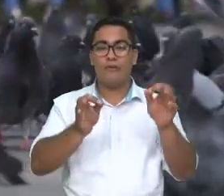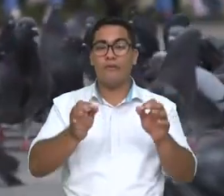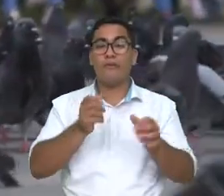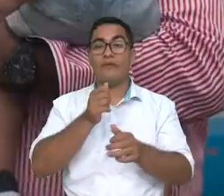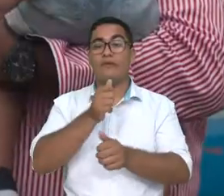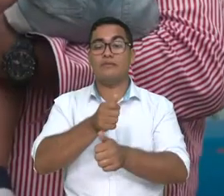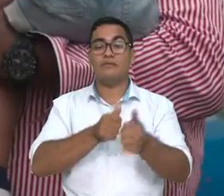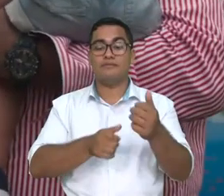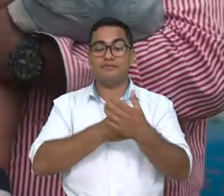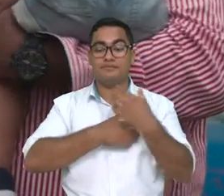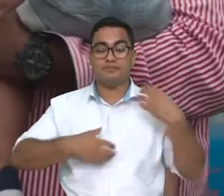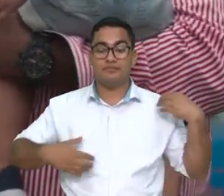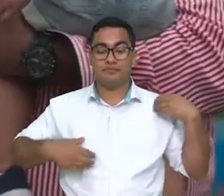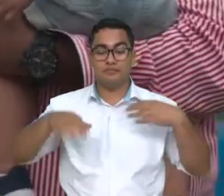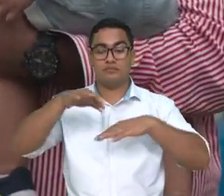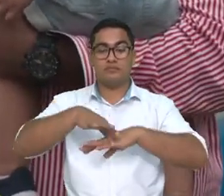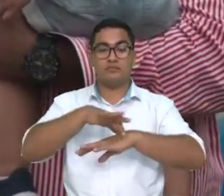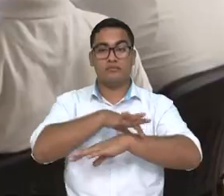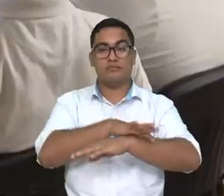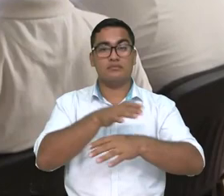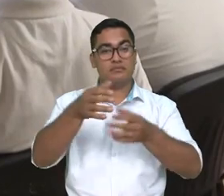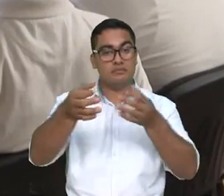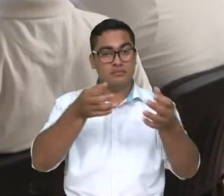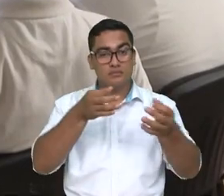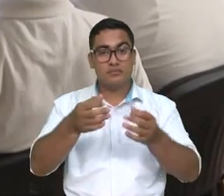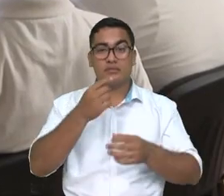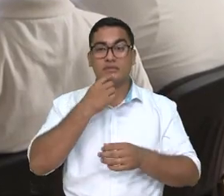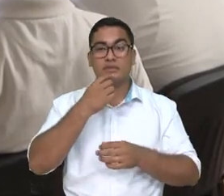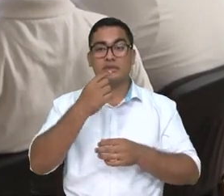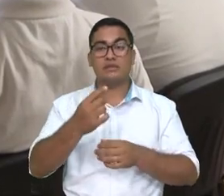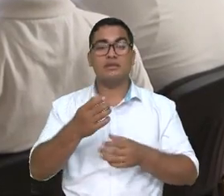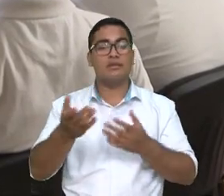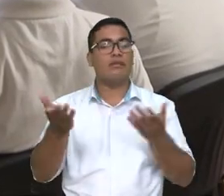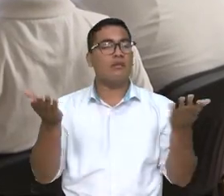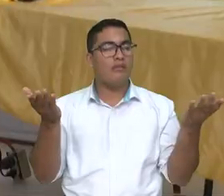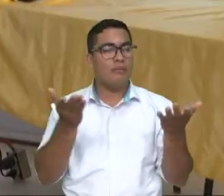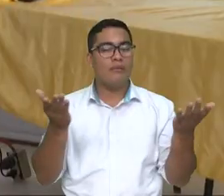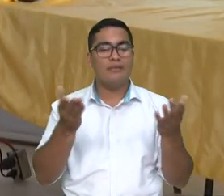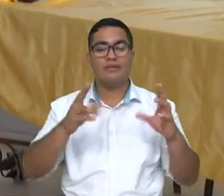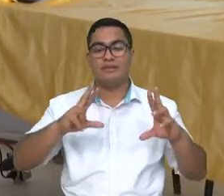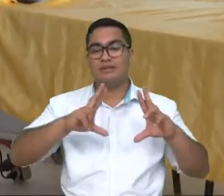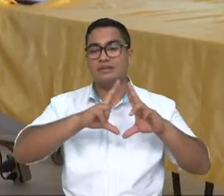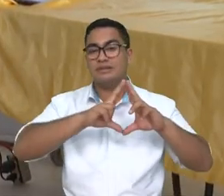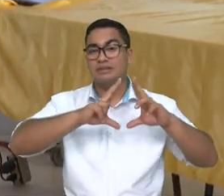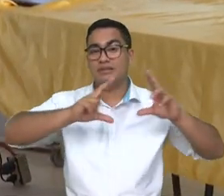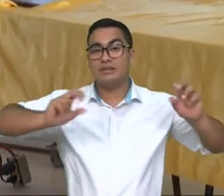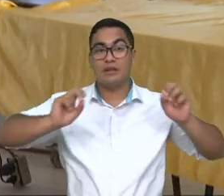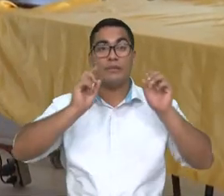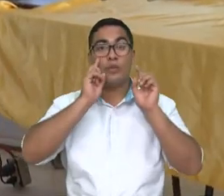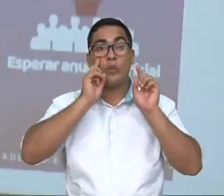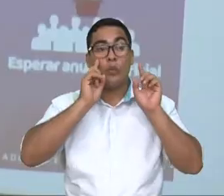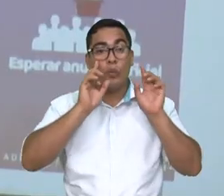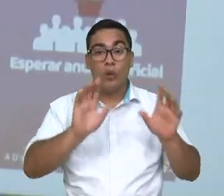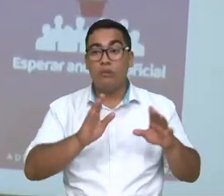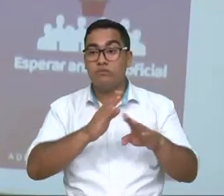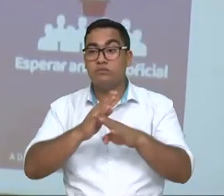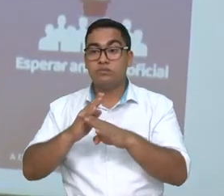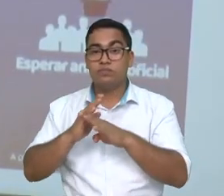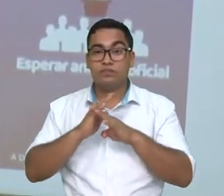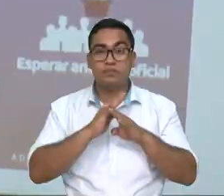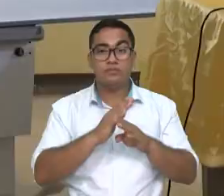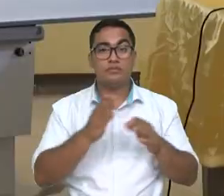vicepresidenta de Nicaragua, compañera Rosario Murillo, quien además explicó que como país no descuidamos nada en materia de